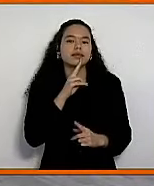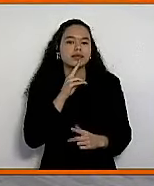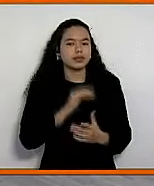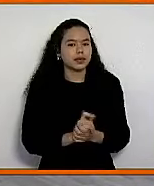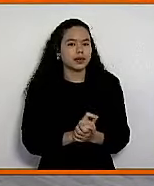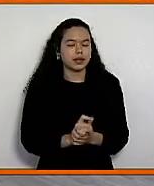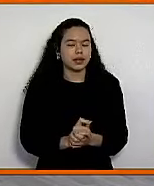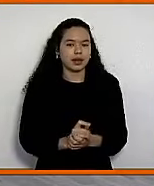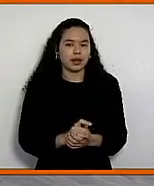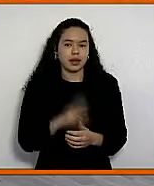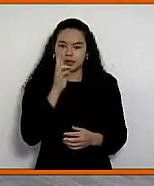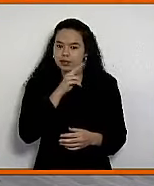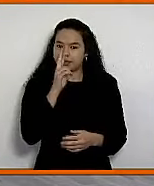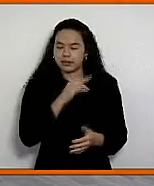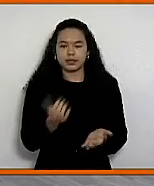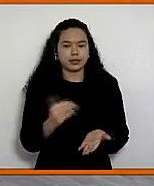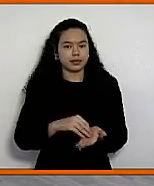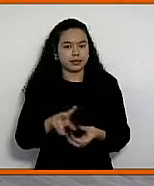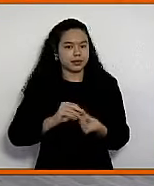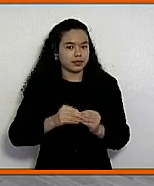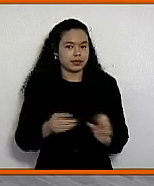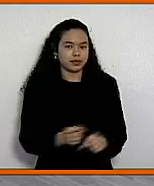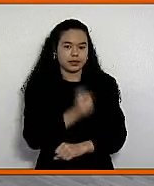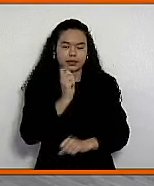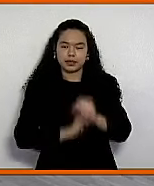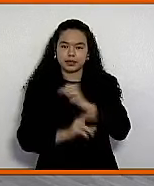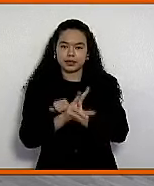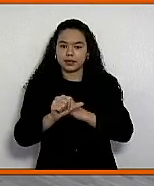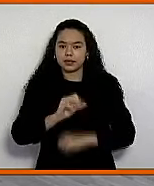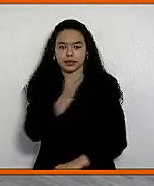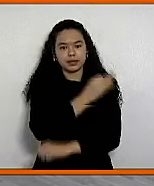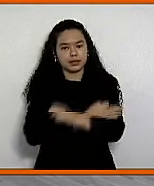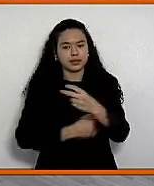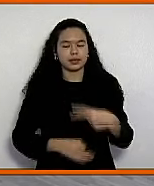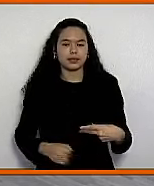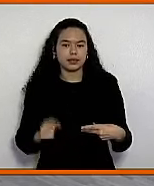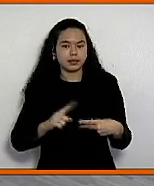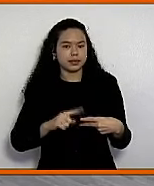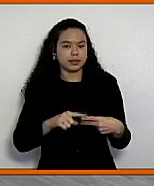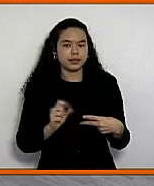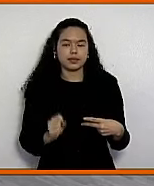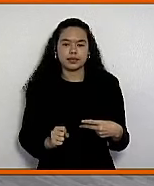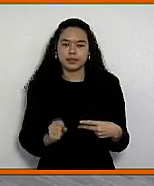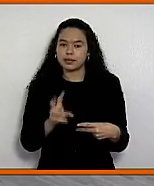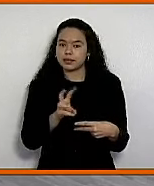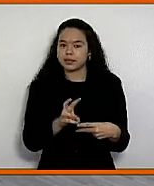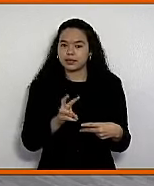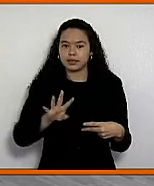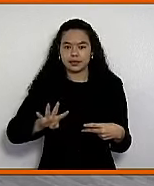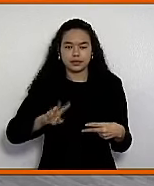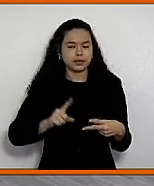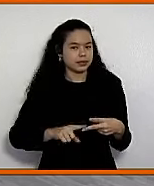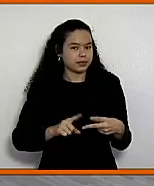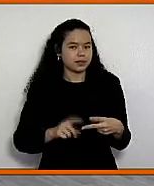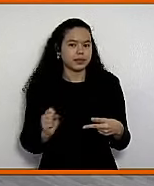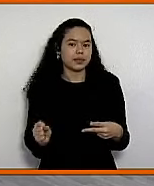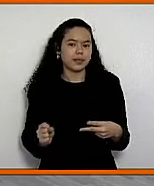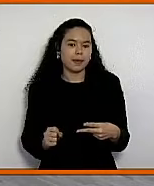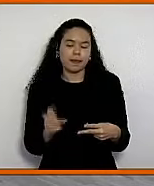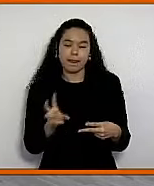catrachada Guasalo. Los números ganadores para premiados en esta tarde de jueves son posición 1, 64, posición